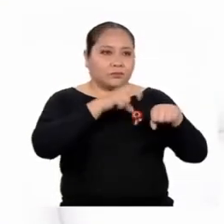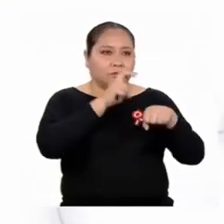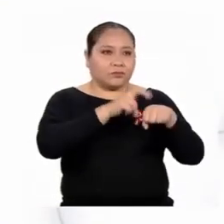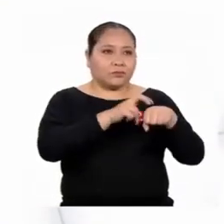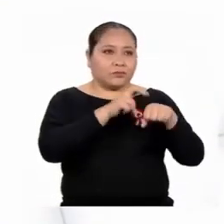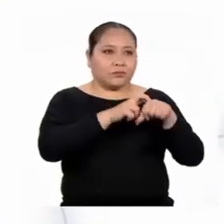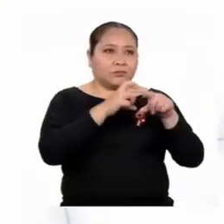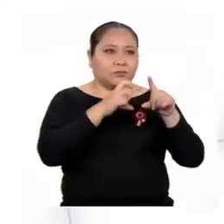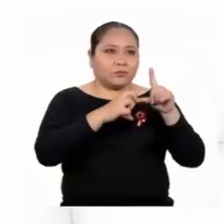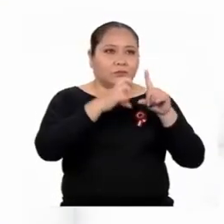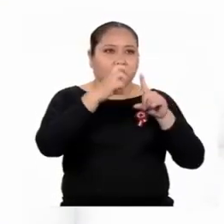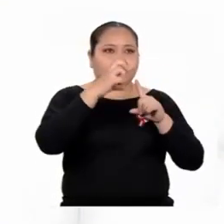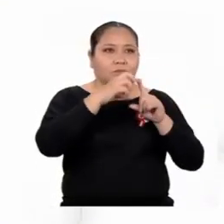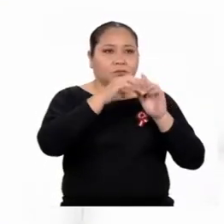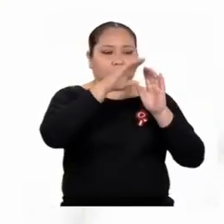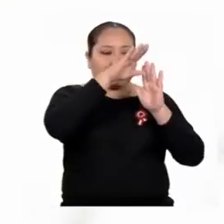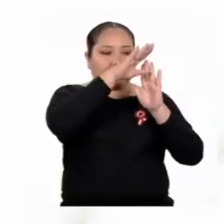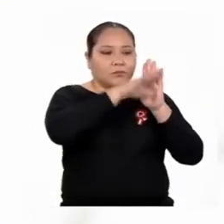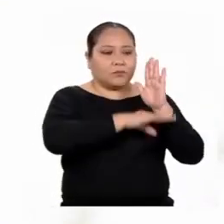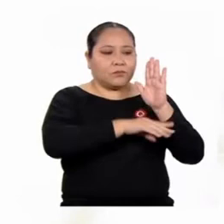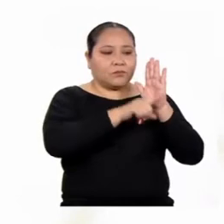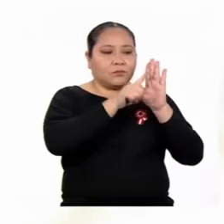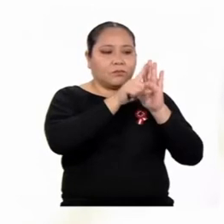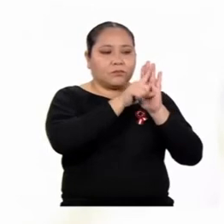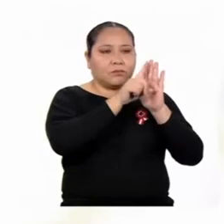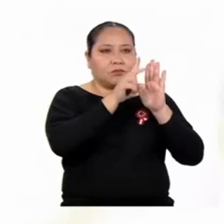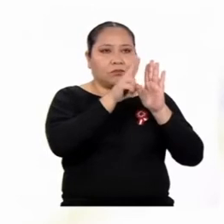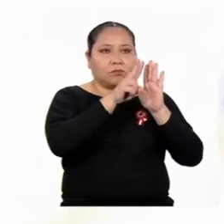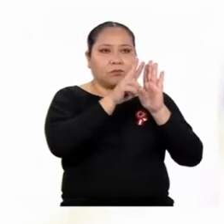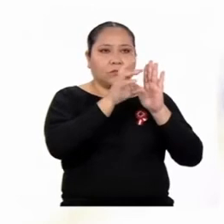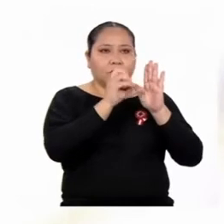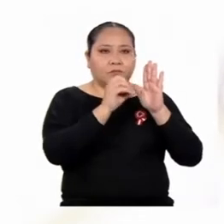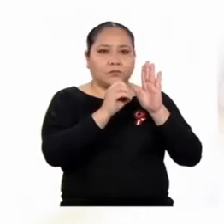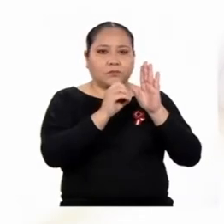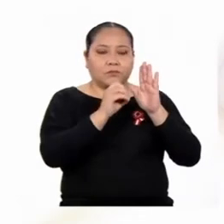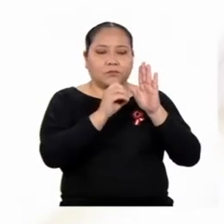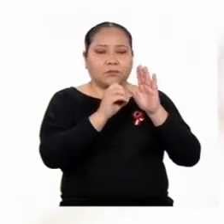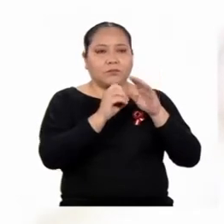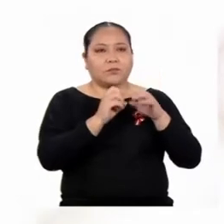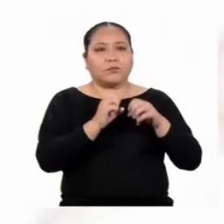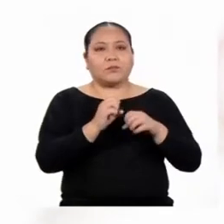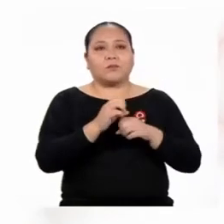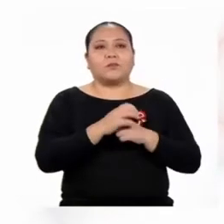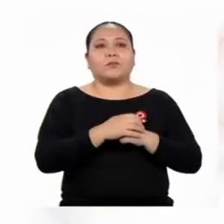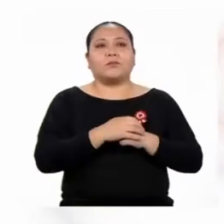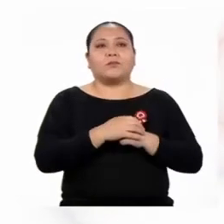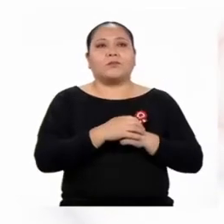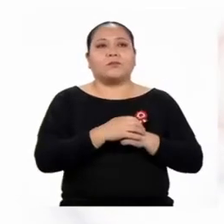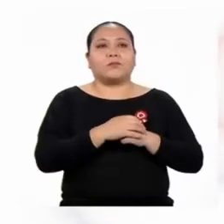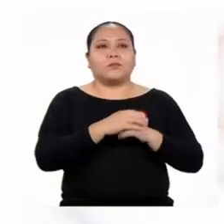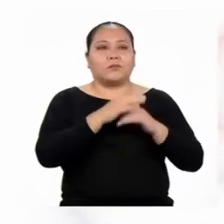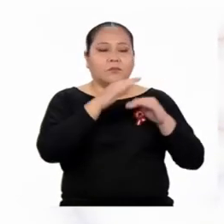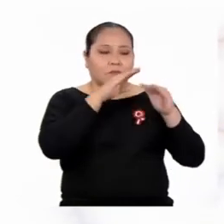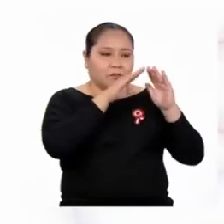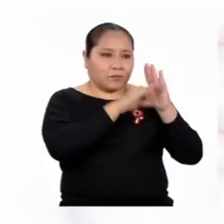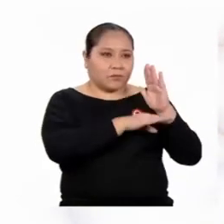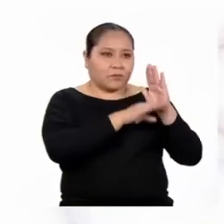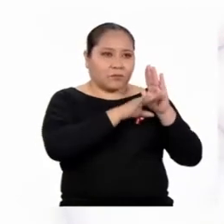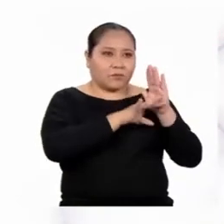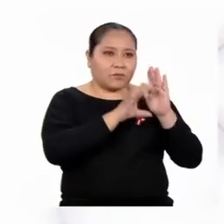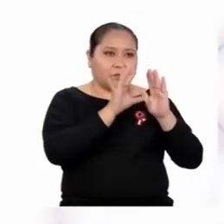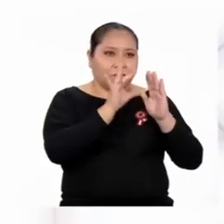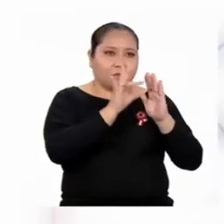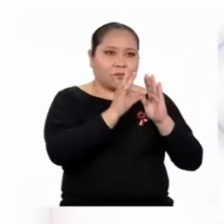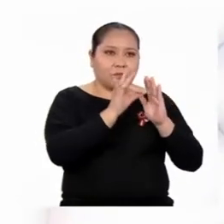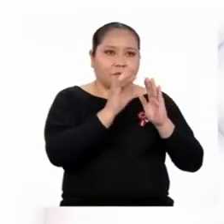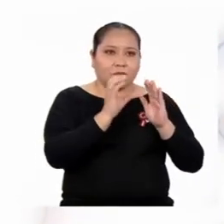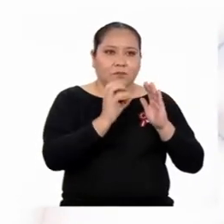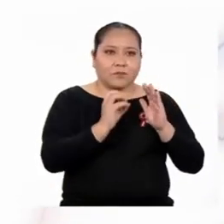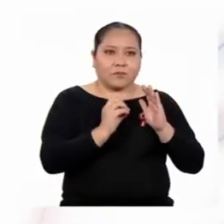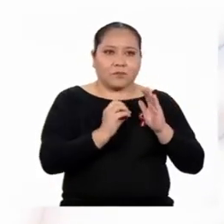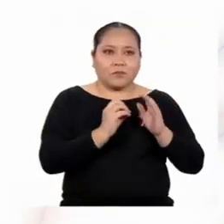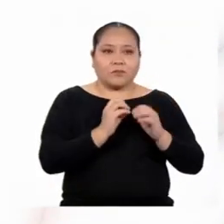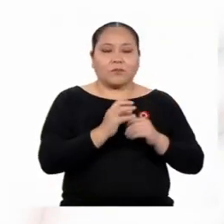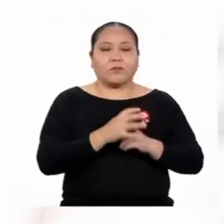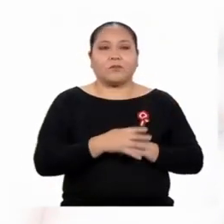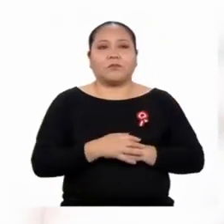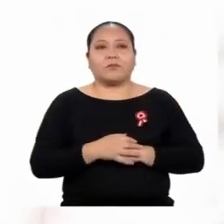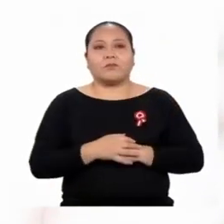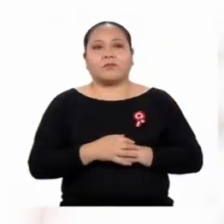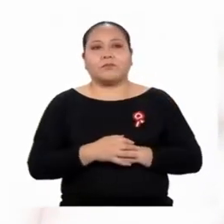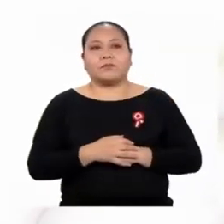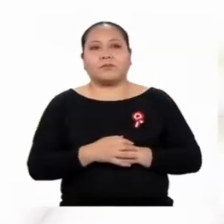están en menos 120 de presión sistólica y menos 80 de presión diastólica. Muy bien,